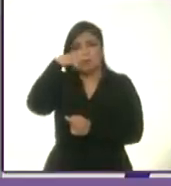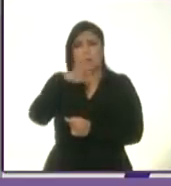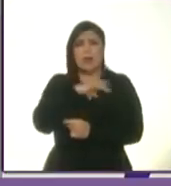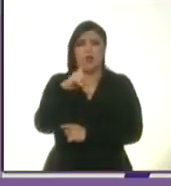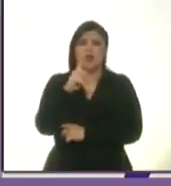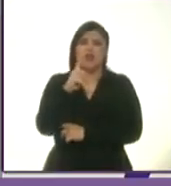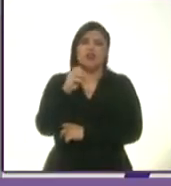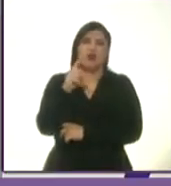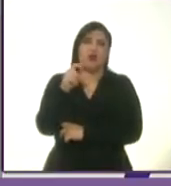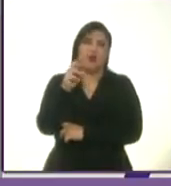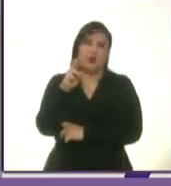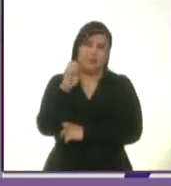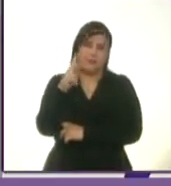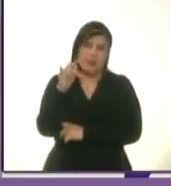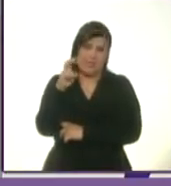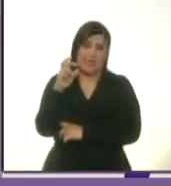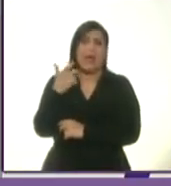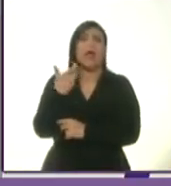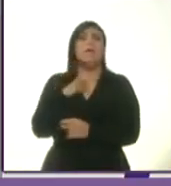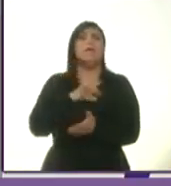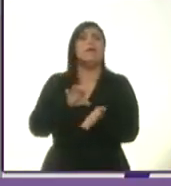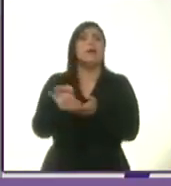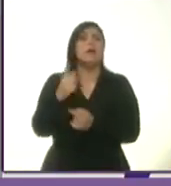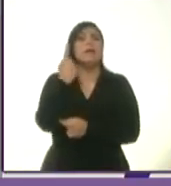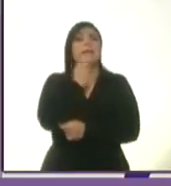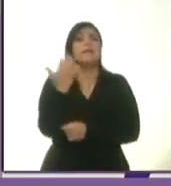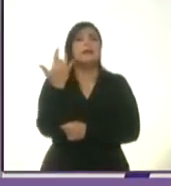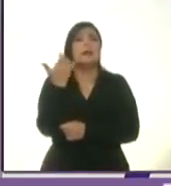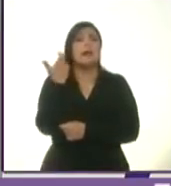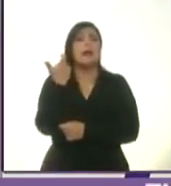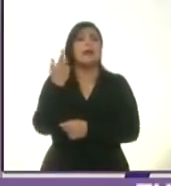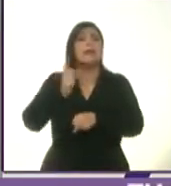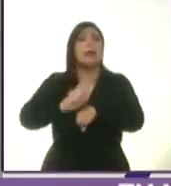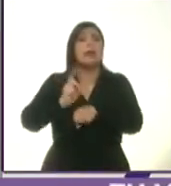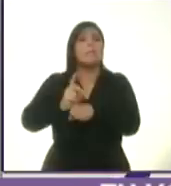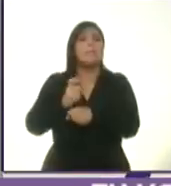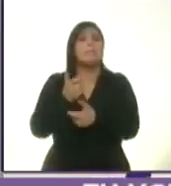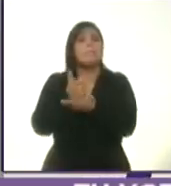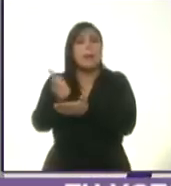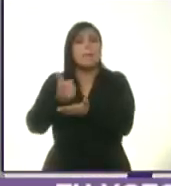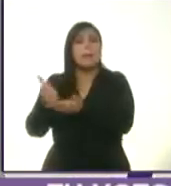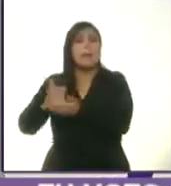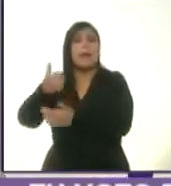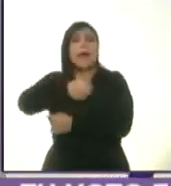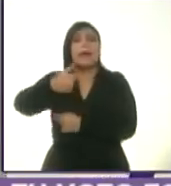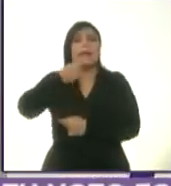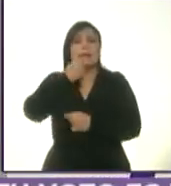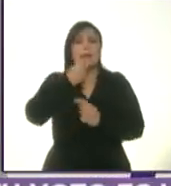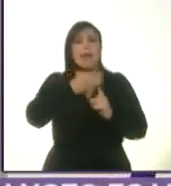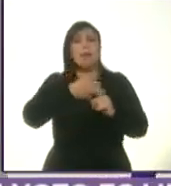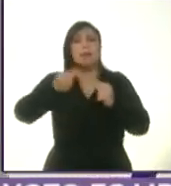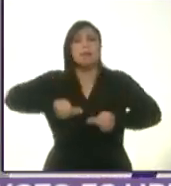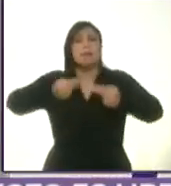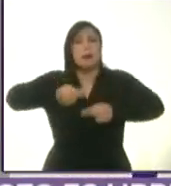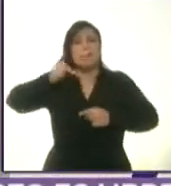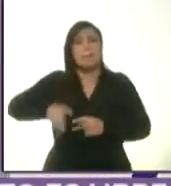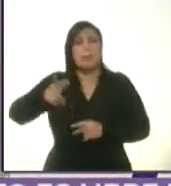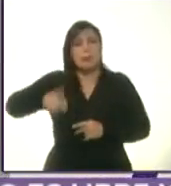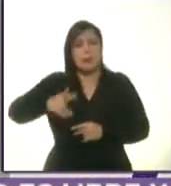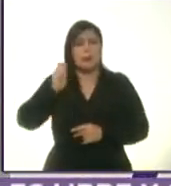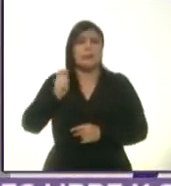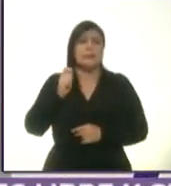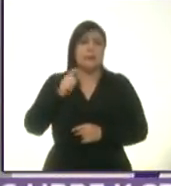en la delegación cuauhtémoc una cuota de 150 pesos diarios por cada niña explotada según mayra